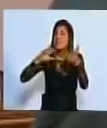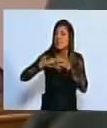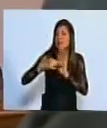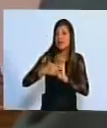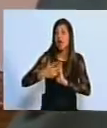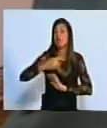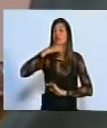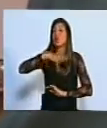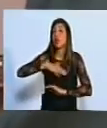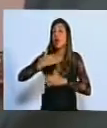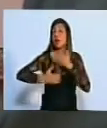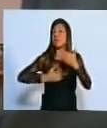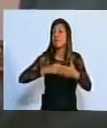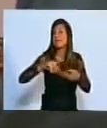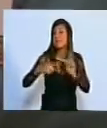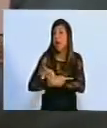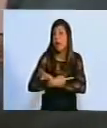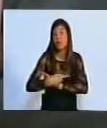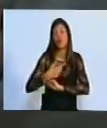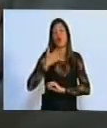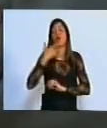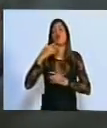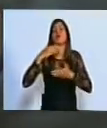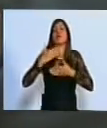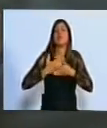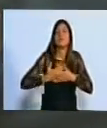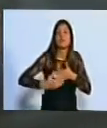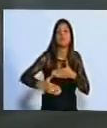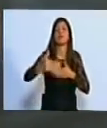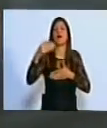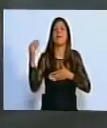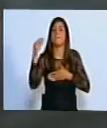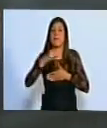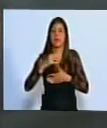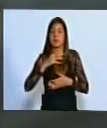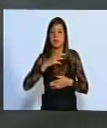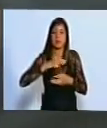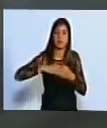fue un nuevo desencadenante histórico que le alargó la vida al proceso de